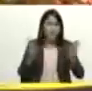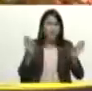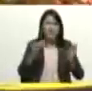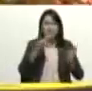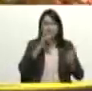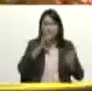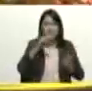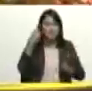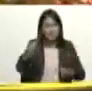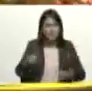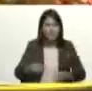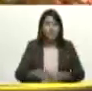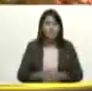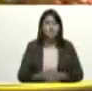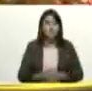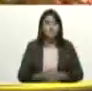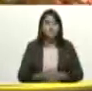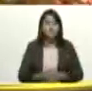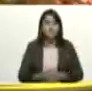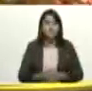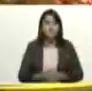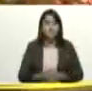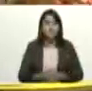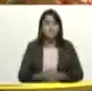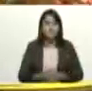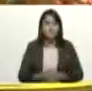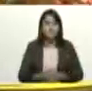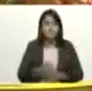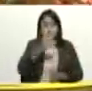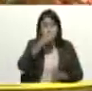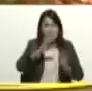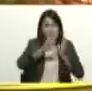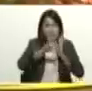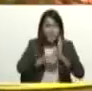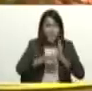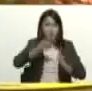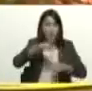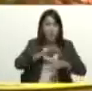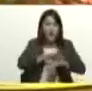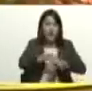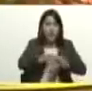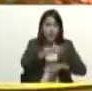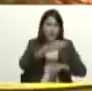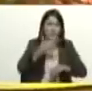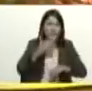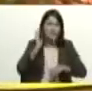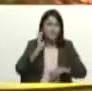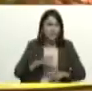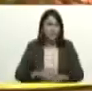ellos. El bandido, ladrón, hiperladrón de Juan Guaidó, por ejemplo.